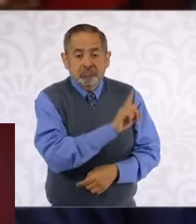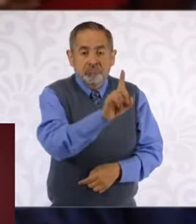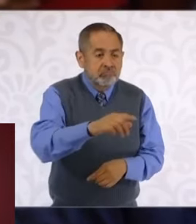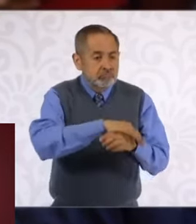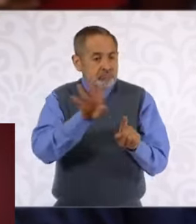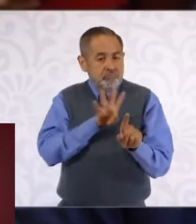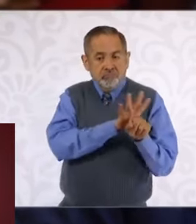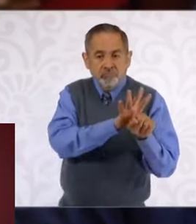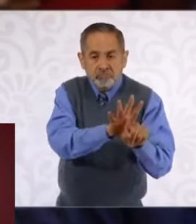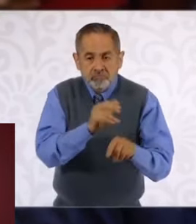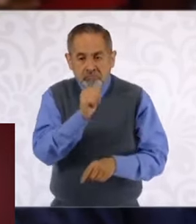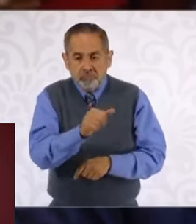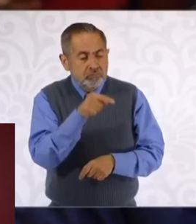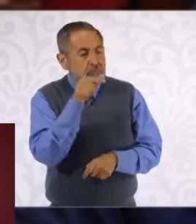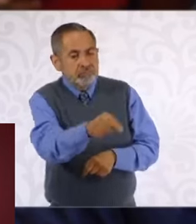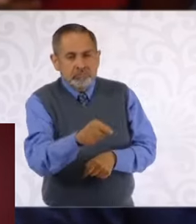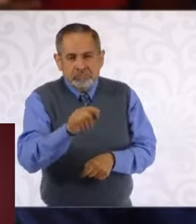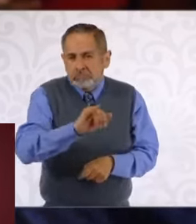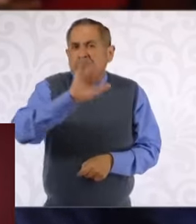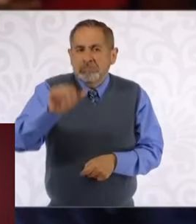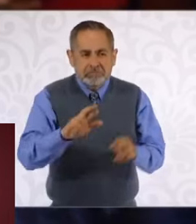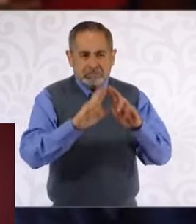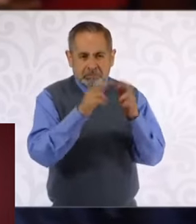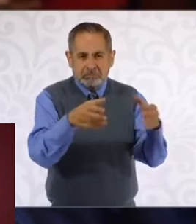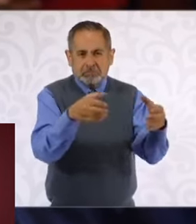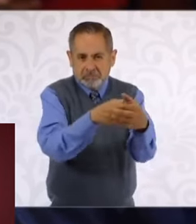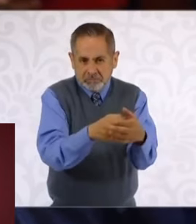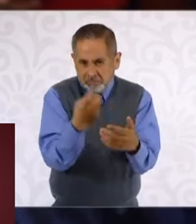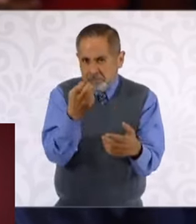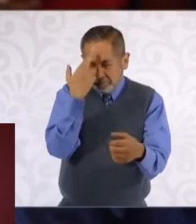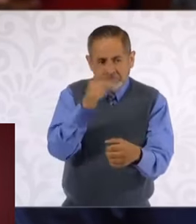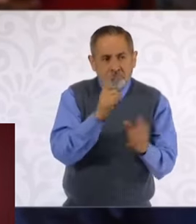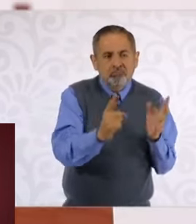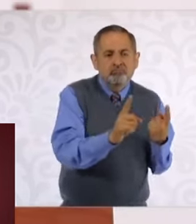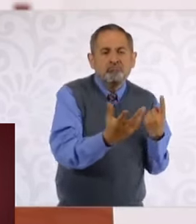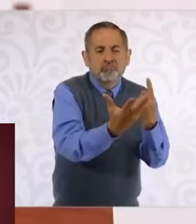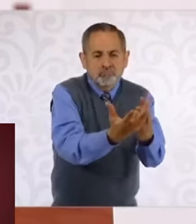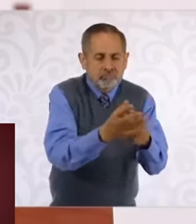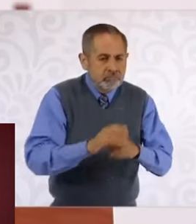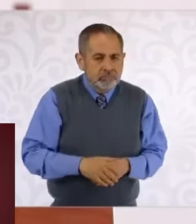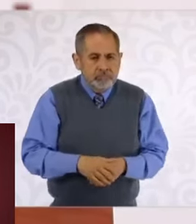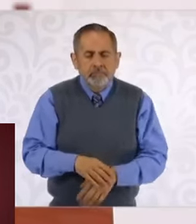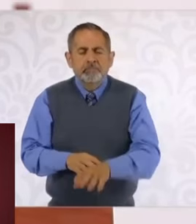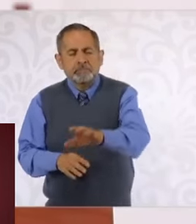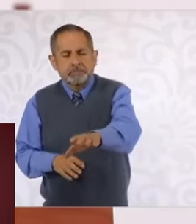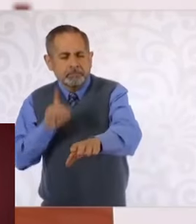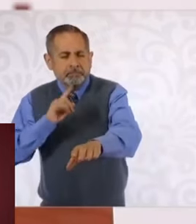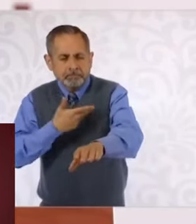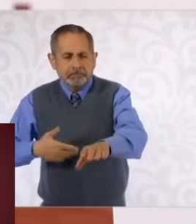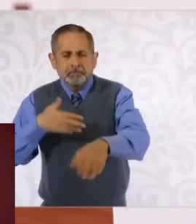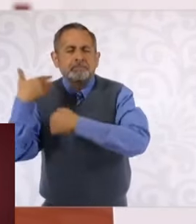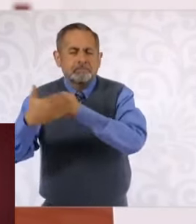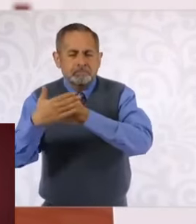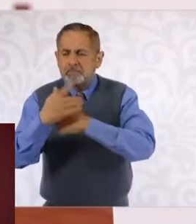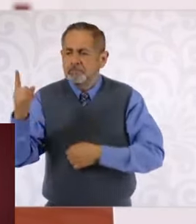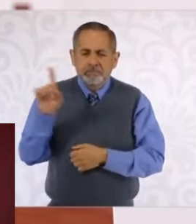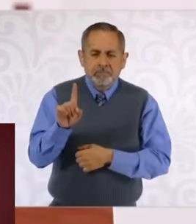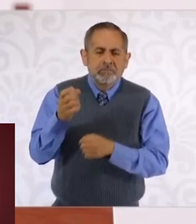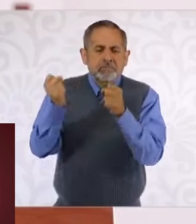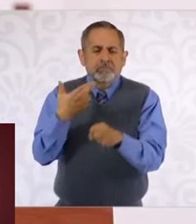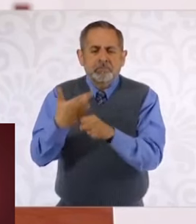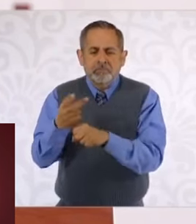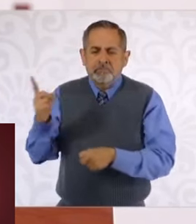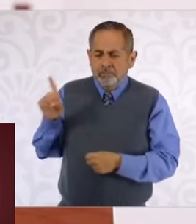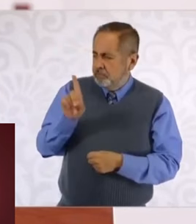escoltas, es porque se iba a dar una reunión, si ese fue, digamos, el móvil que quizá originó. Que informe el secretario de Seguridad. Que informe el secretario